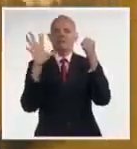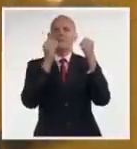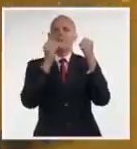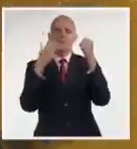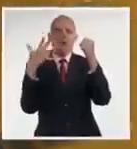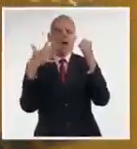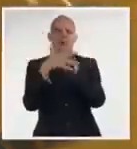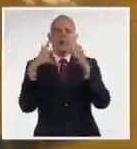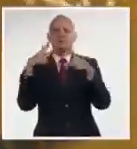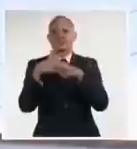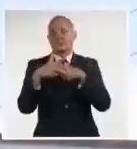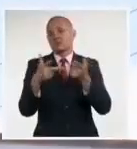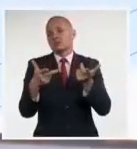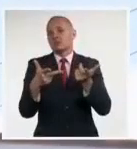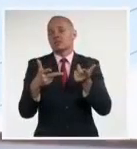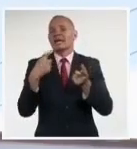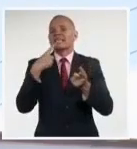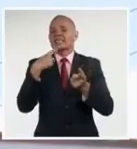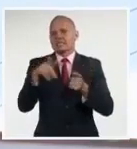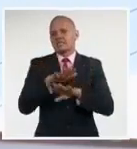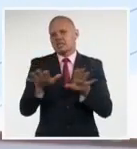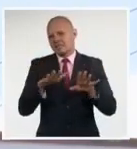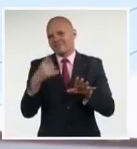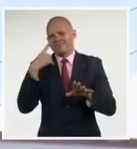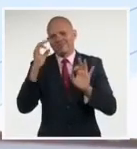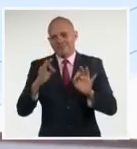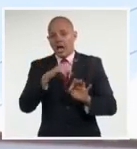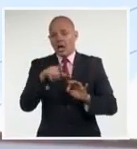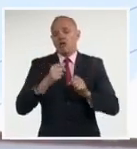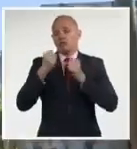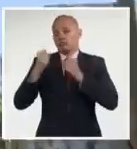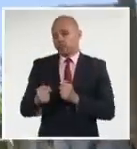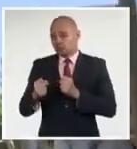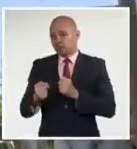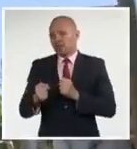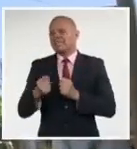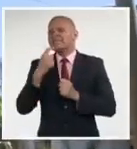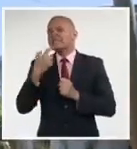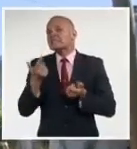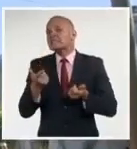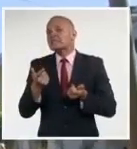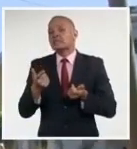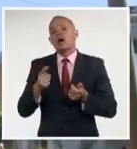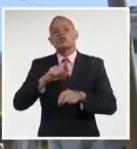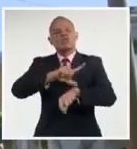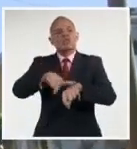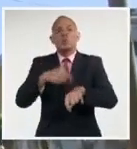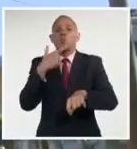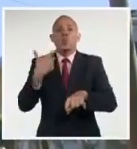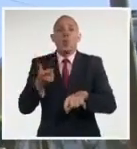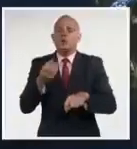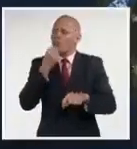muchos se unen porque es palabra de orden permanecer en el tiempo que demande la misión.